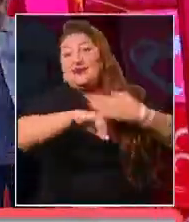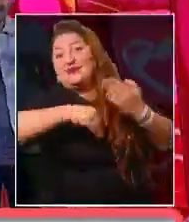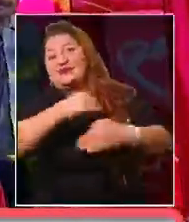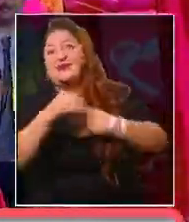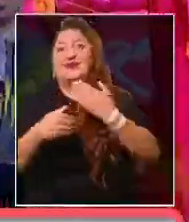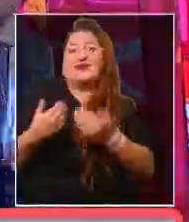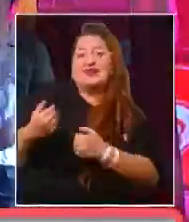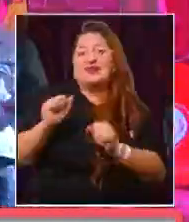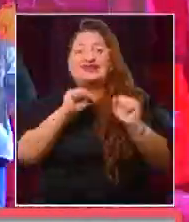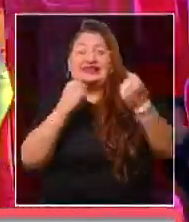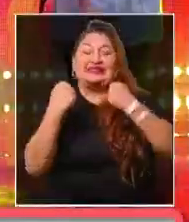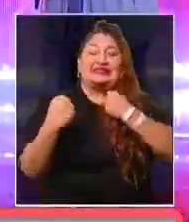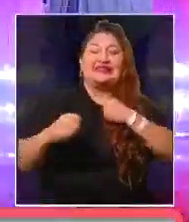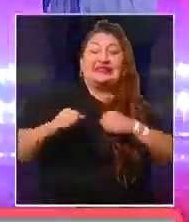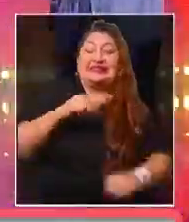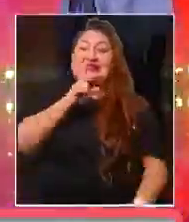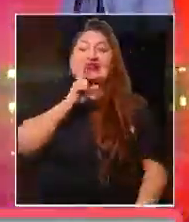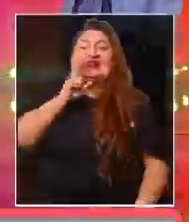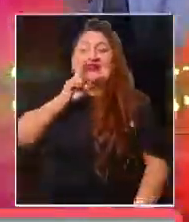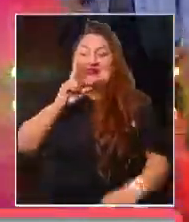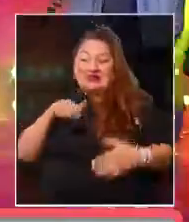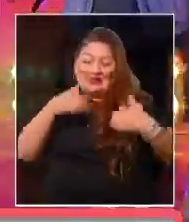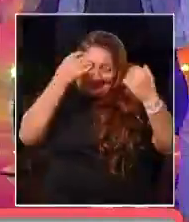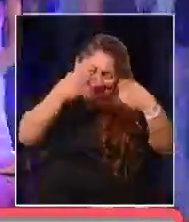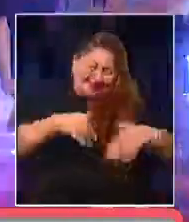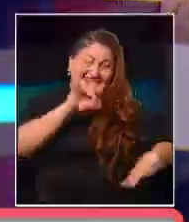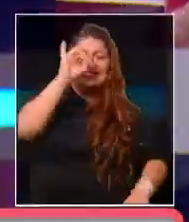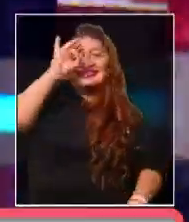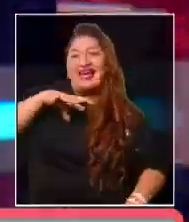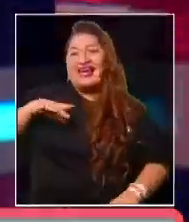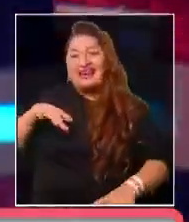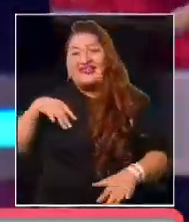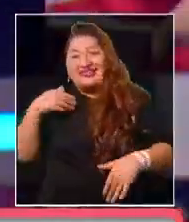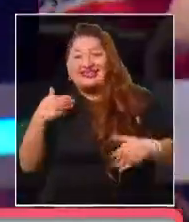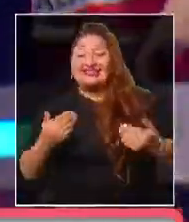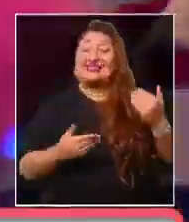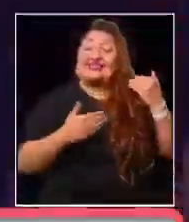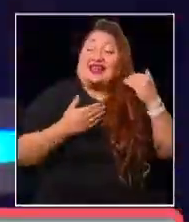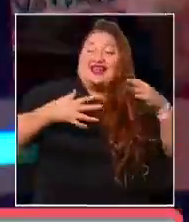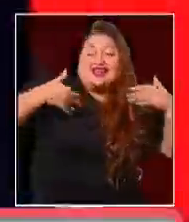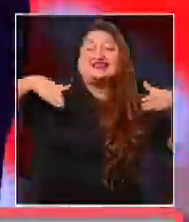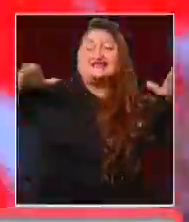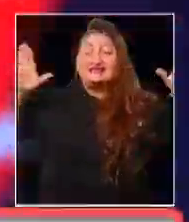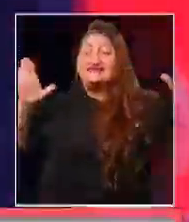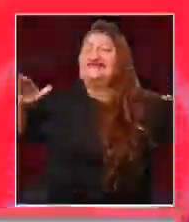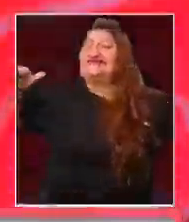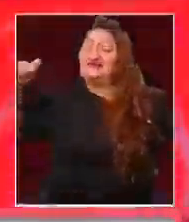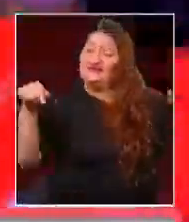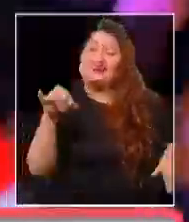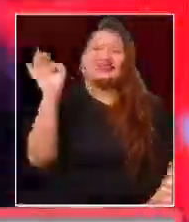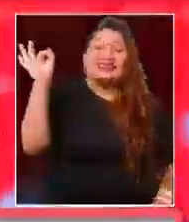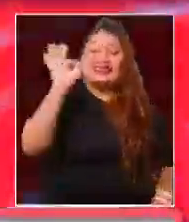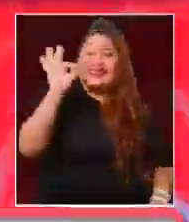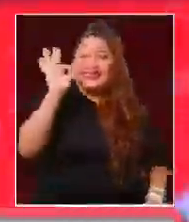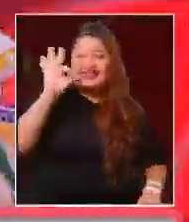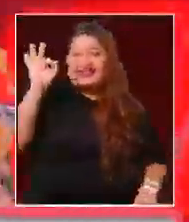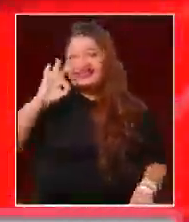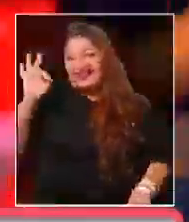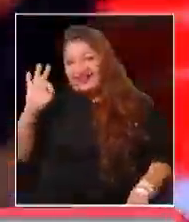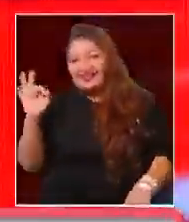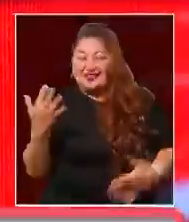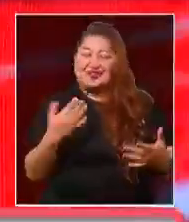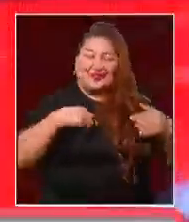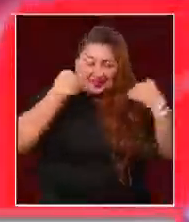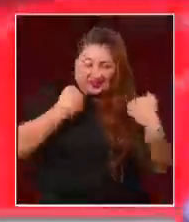libero el estrés. Es viernes, mi cuerpo lo sabe. Despega la nave, extiende tus alas, que hoy es sábado y nos vestimos de